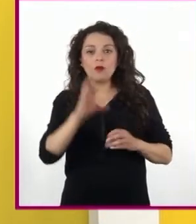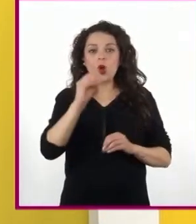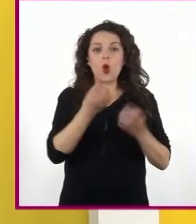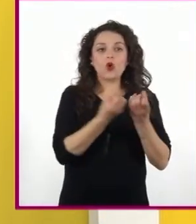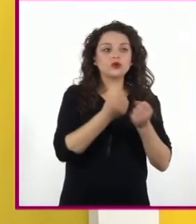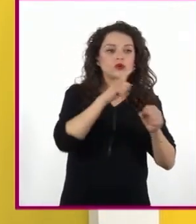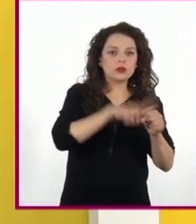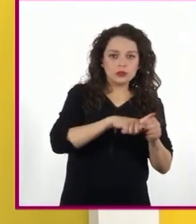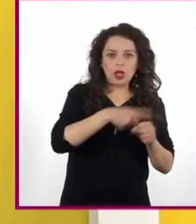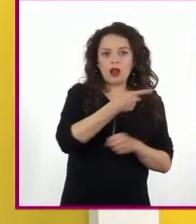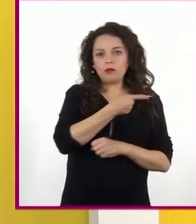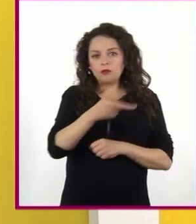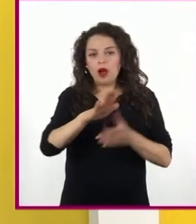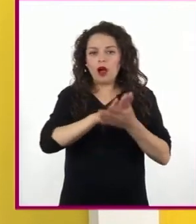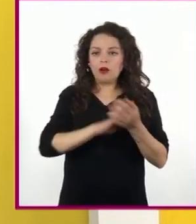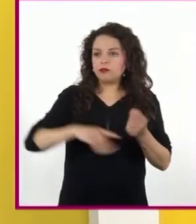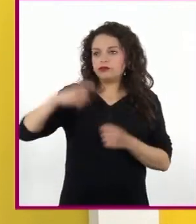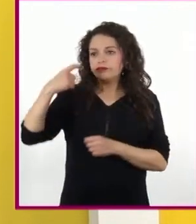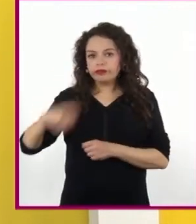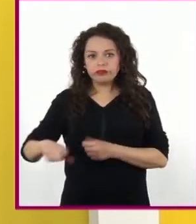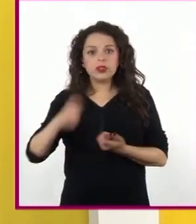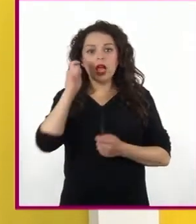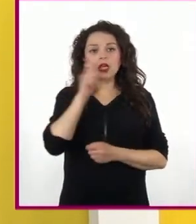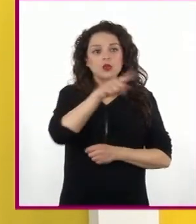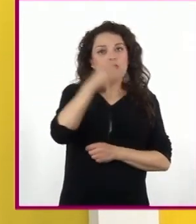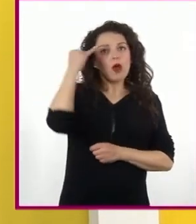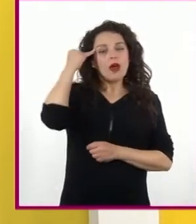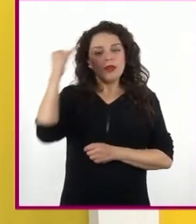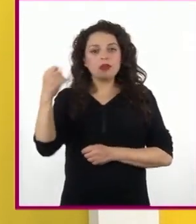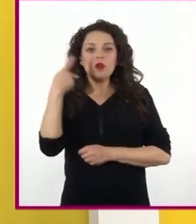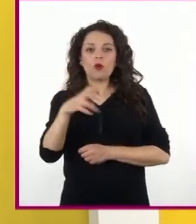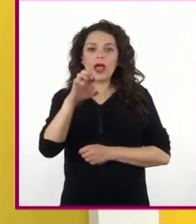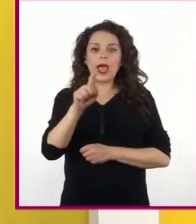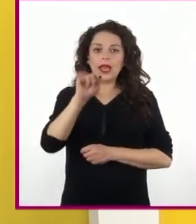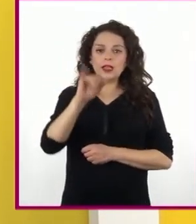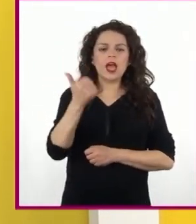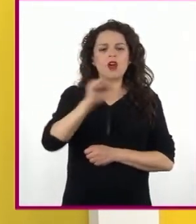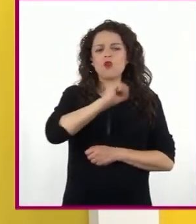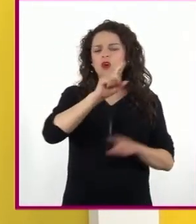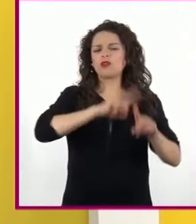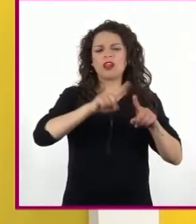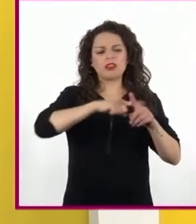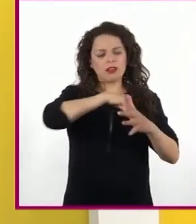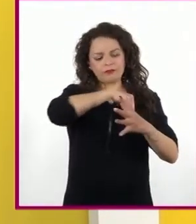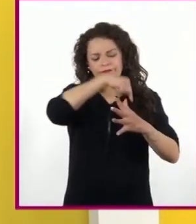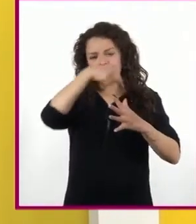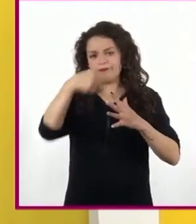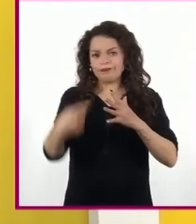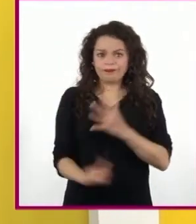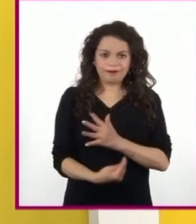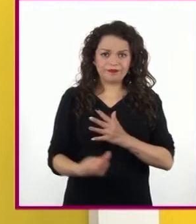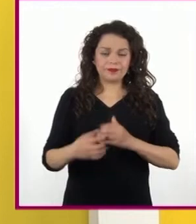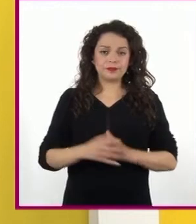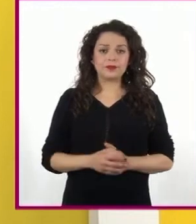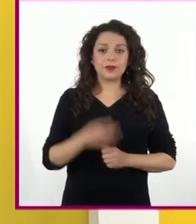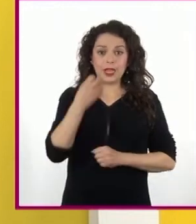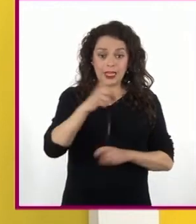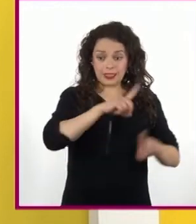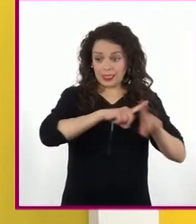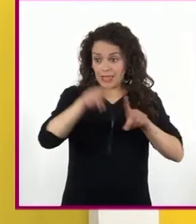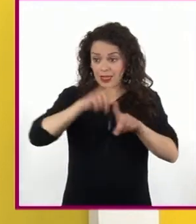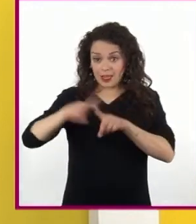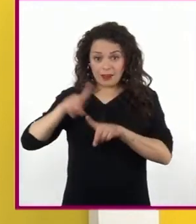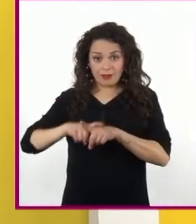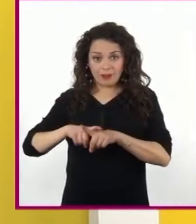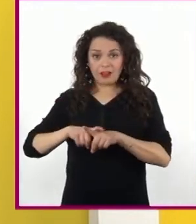origen étnico, las ideas, las costumbres y otros rasgos más. La relación con lo diverso o diferente es